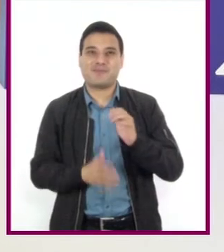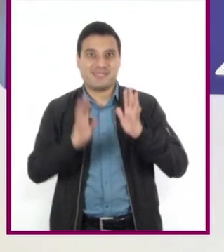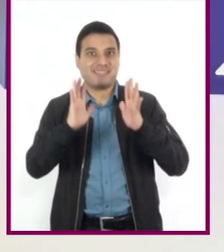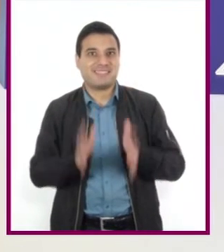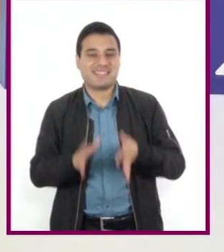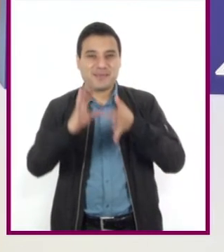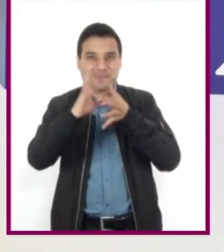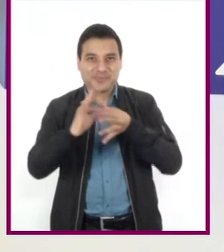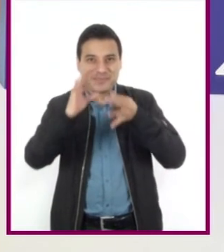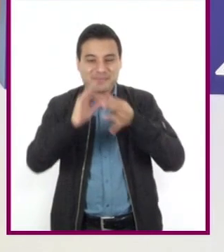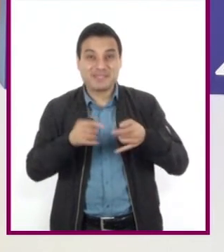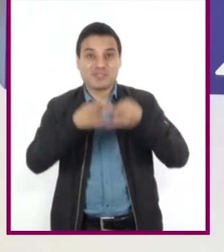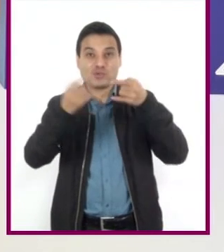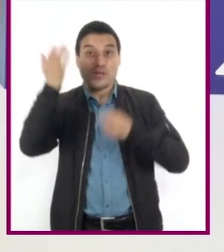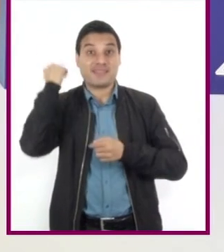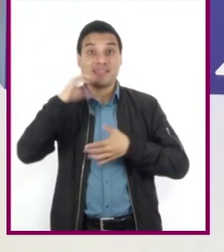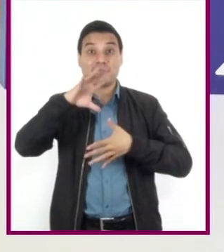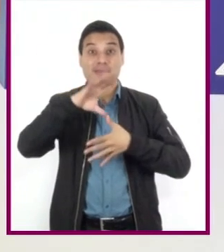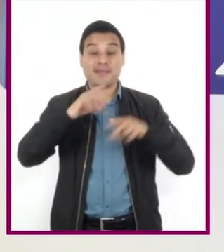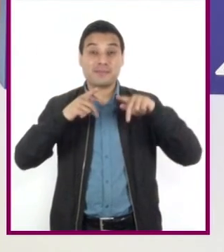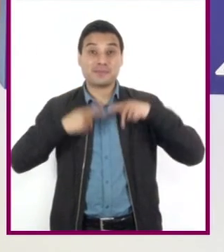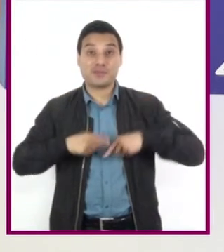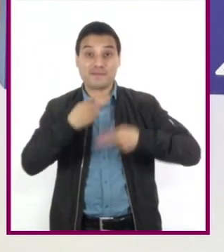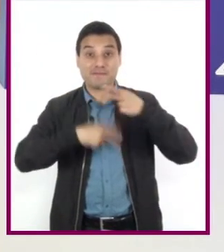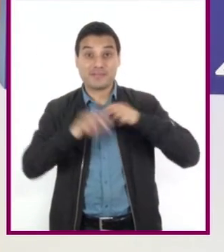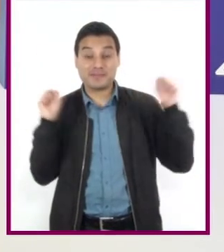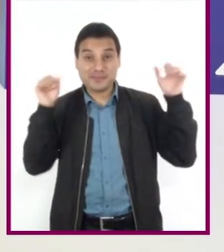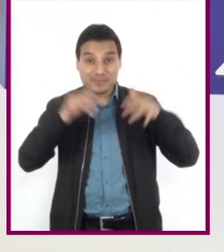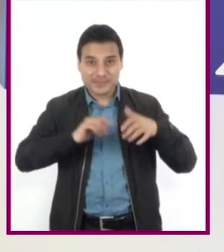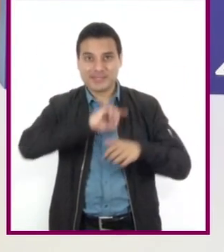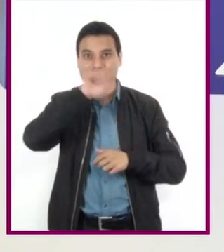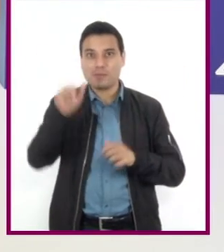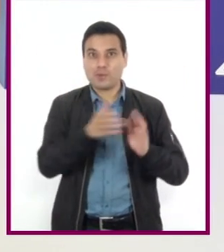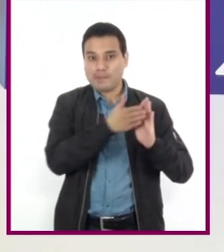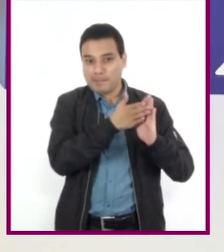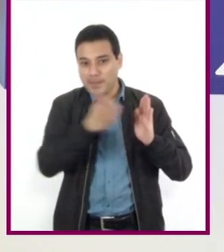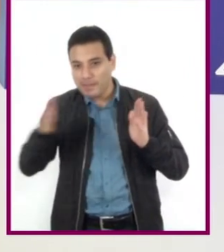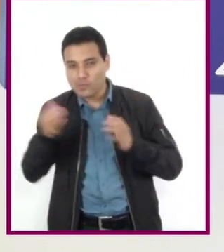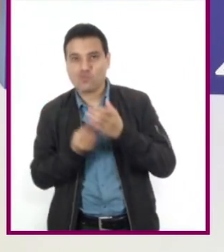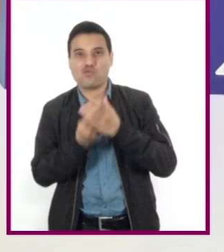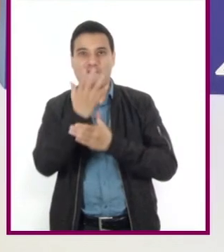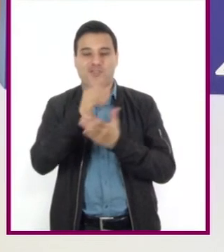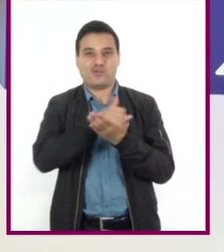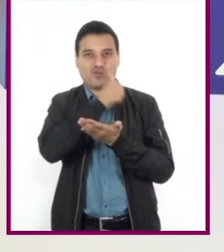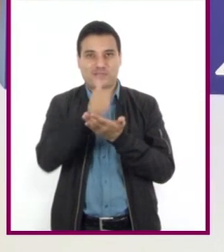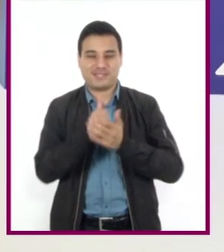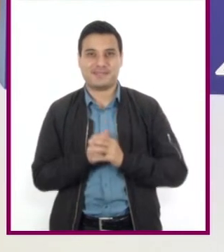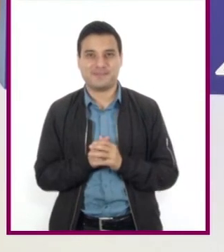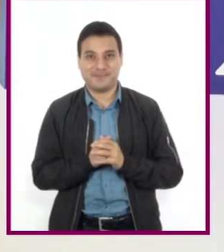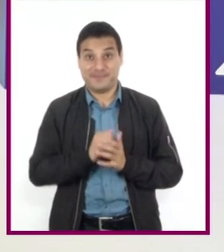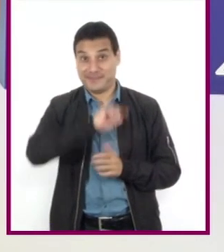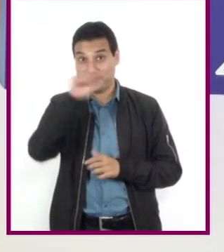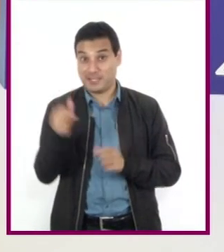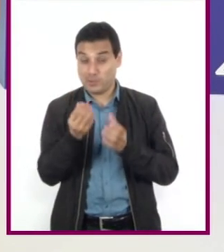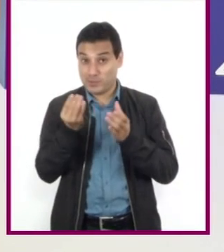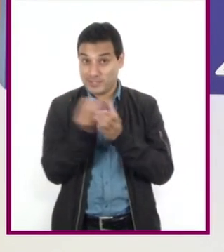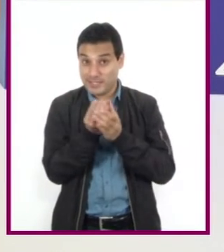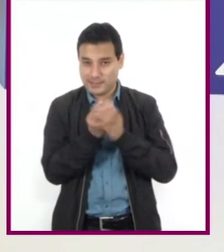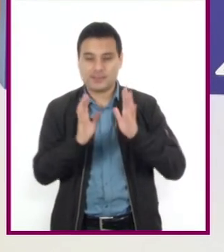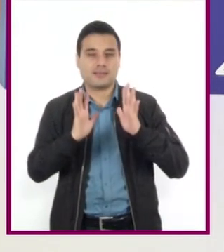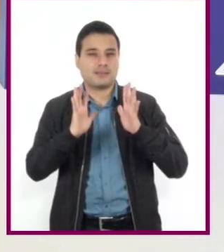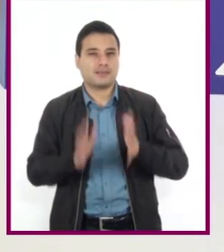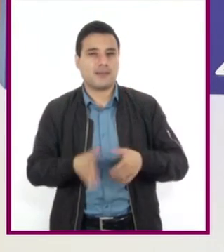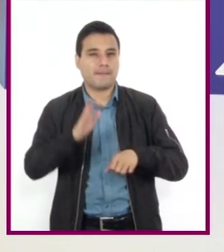de nuestro continente hasta las grandes culturas del clásico. En las siguientes sesiones se revisará con más profundidad